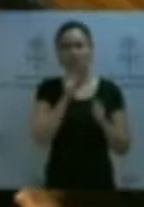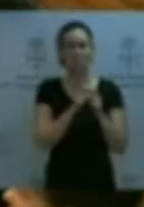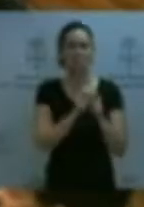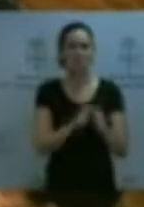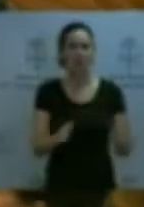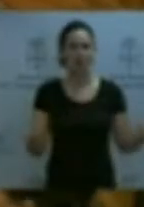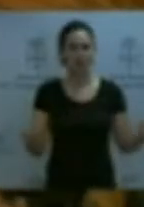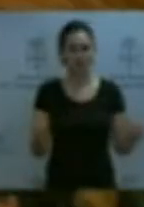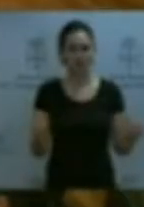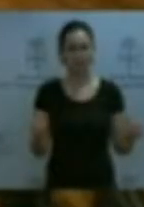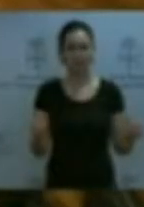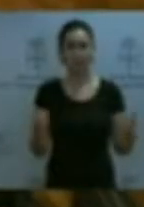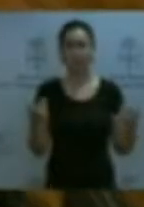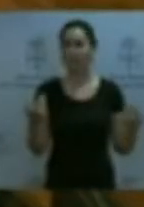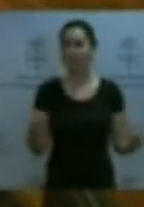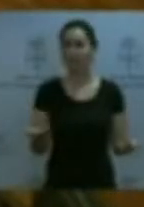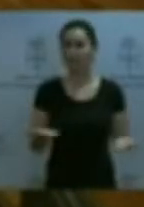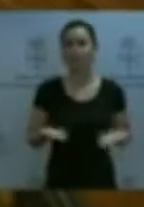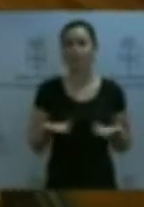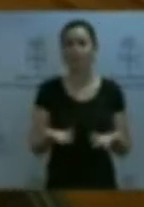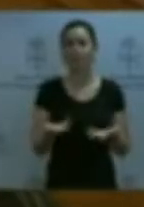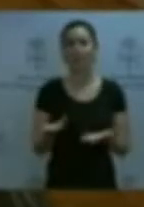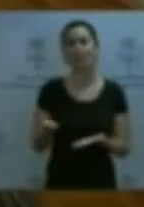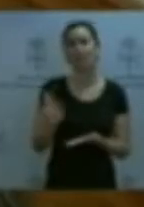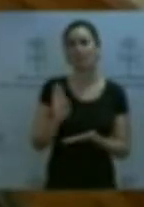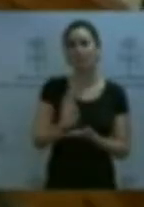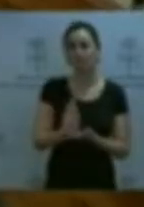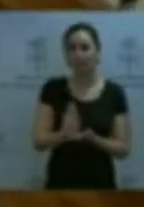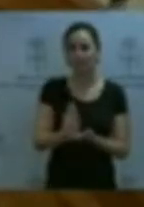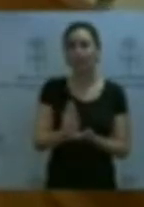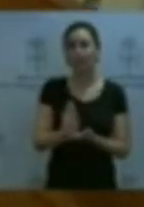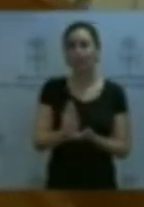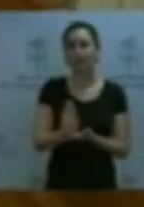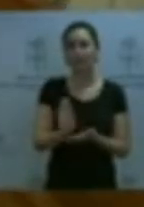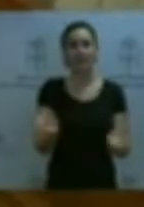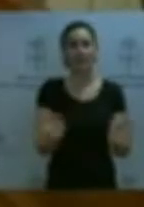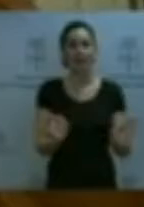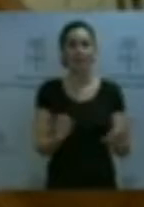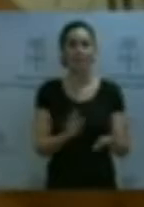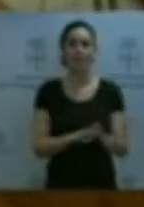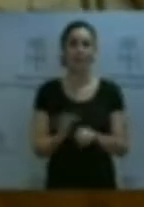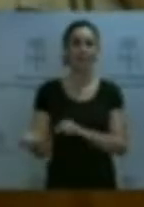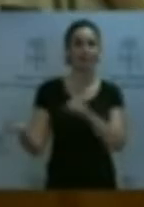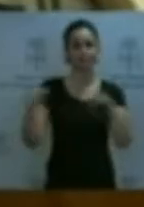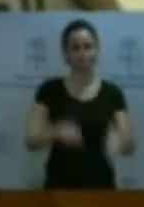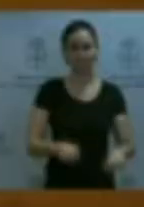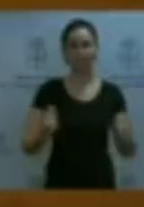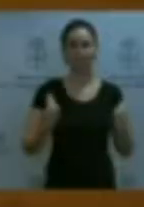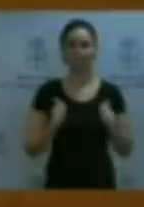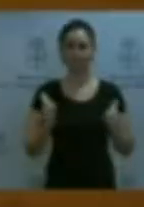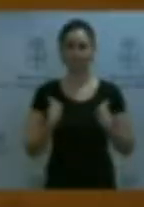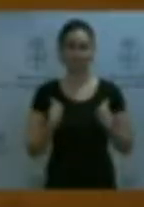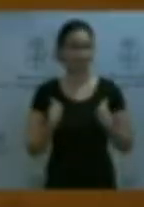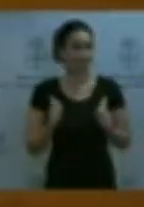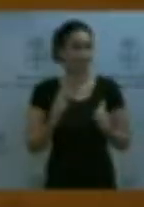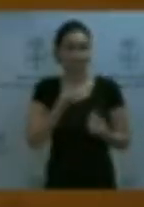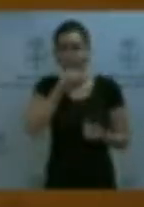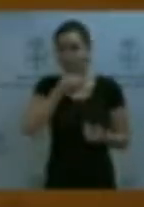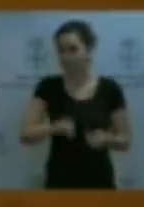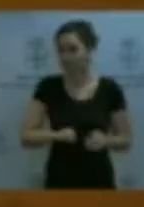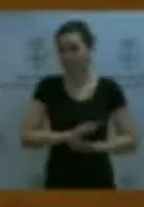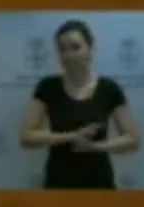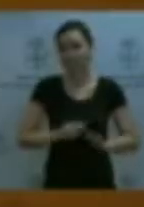ofrecen modificaciones que hagan atractivo a las parejas y a las familias el nacimiento de los niños, más al